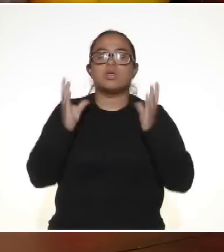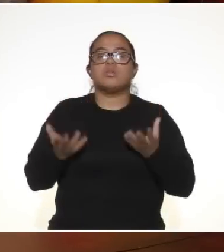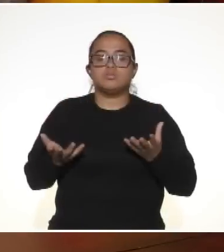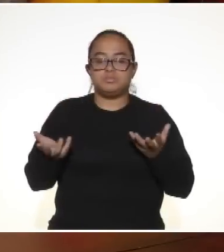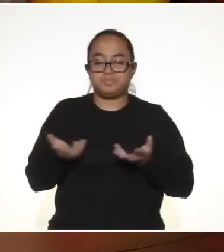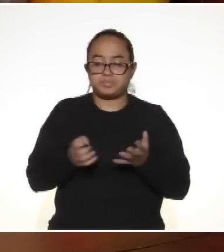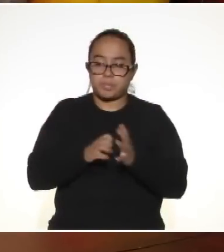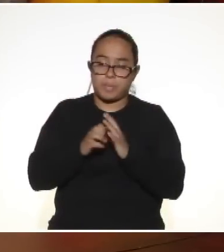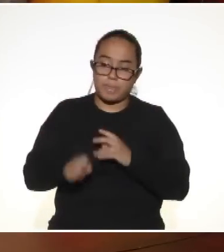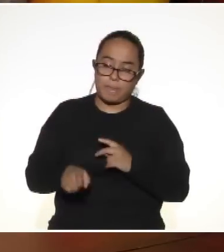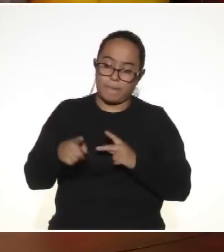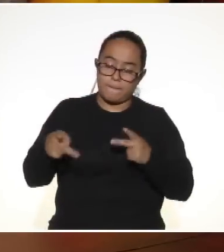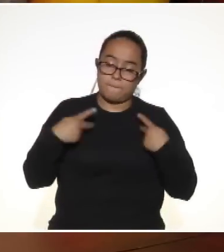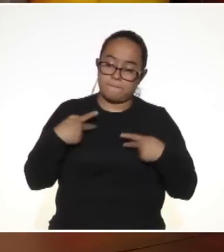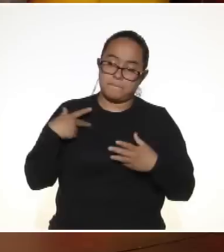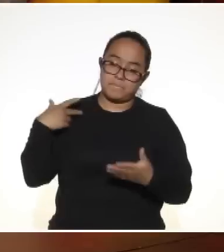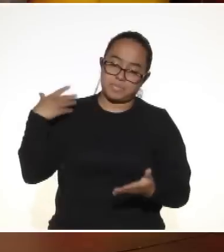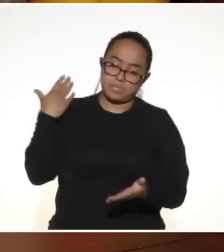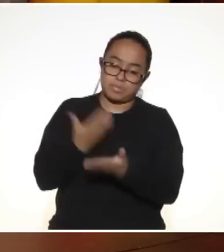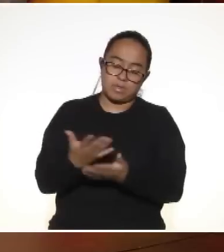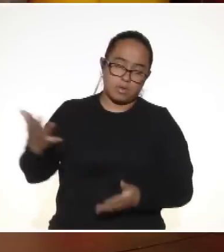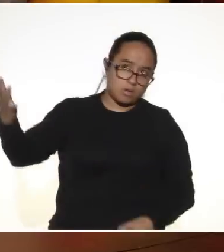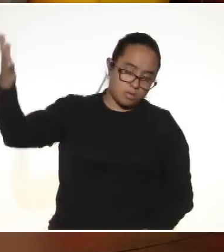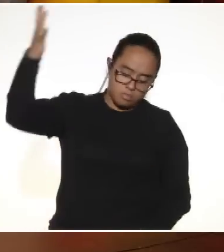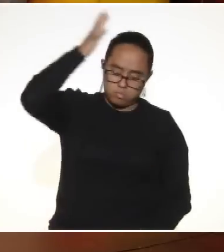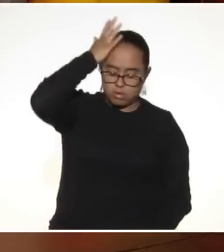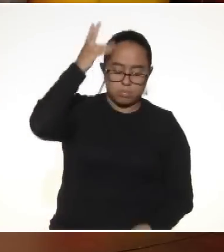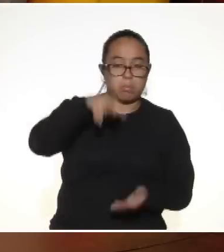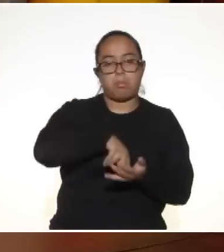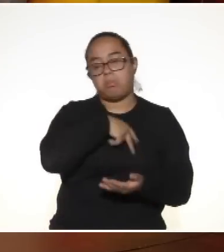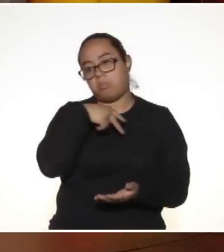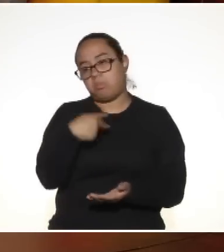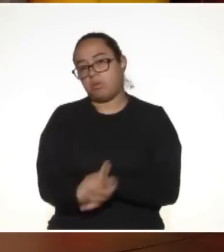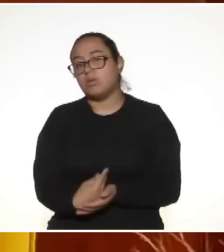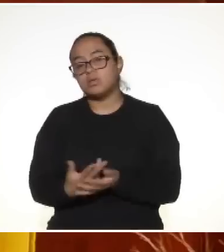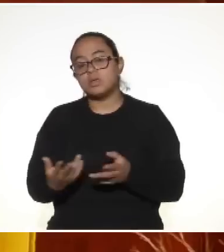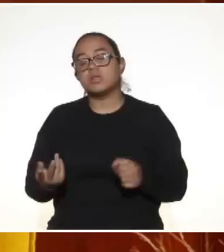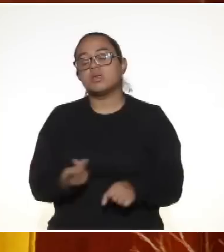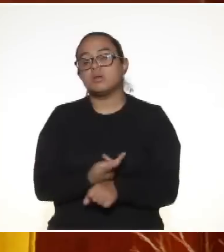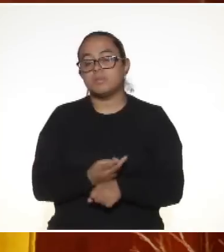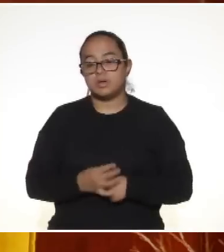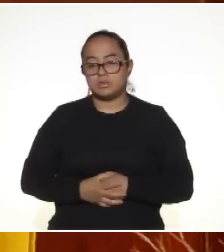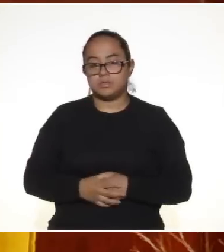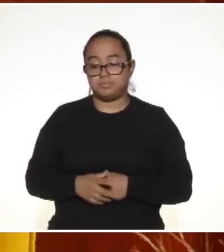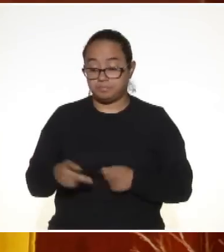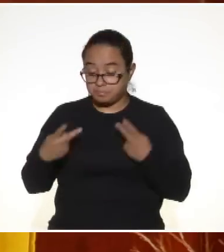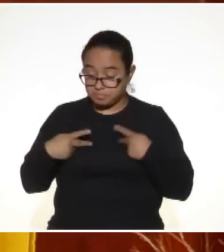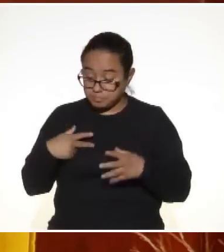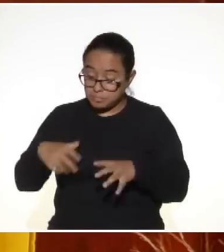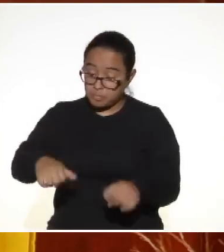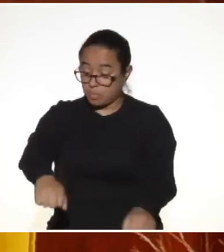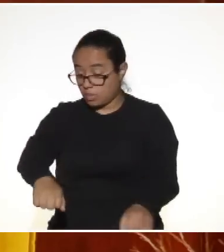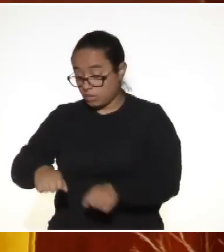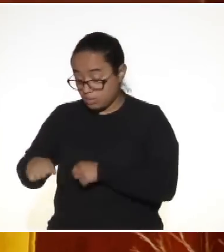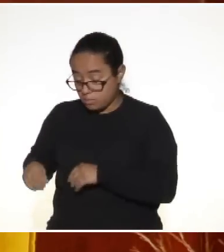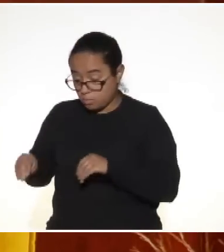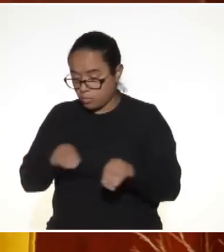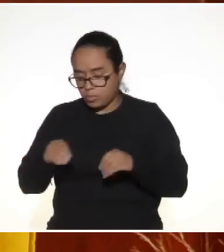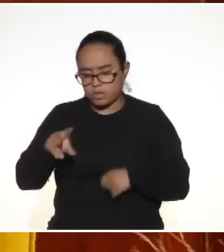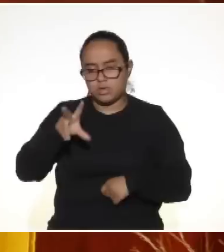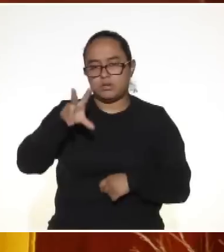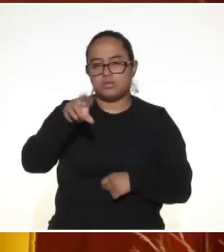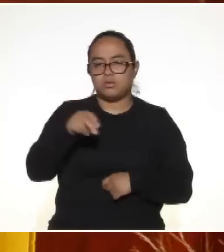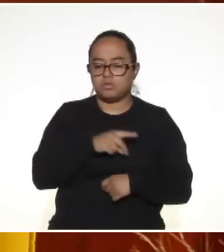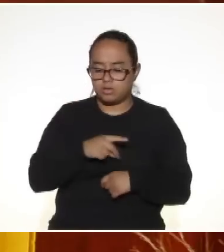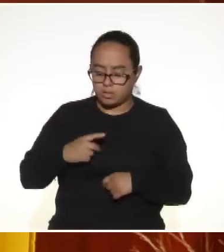hacer si veo que alguien ahorita se cae de una lámpara, pum, al piso? Lo ideal es no mover a esa persona,